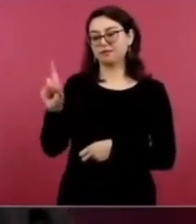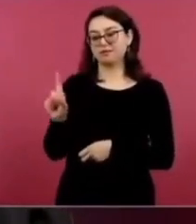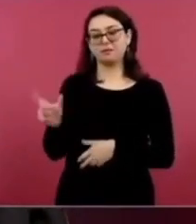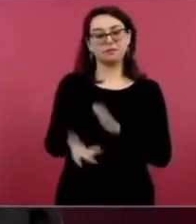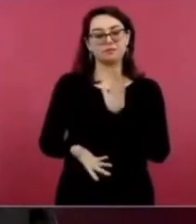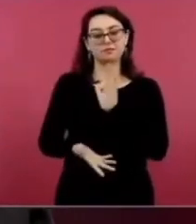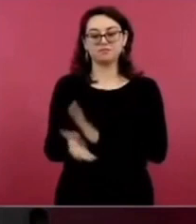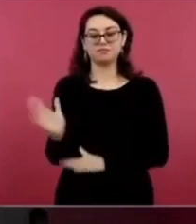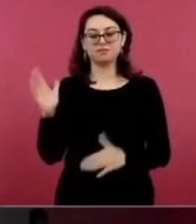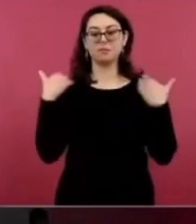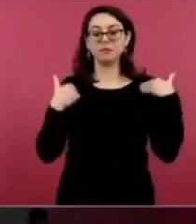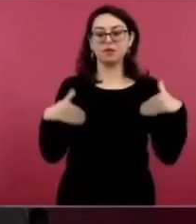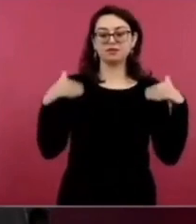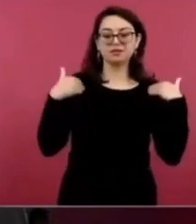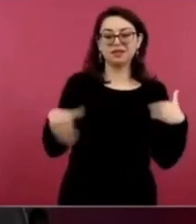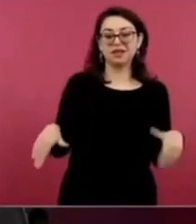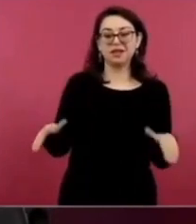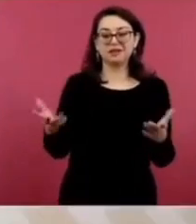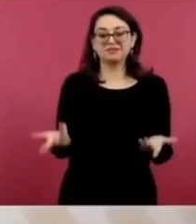de paseo